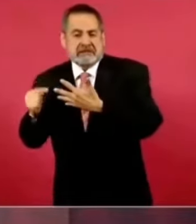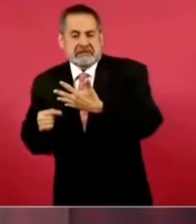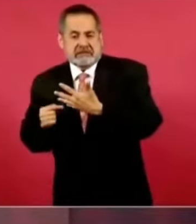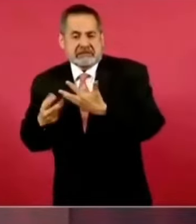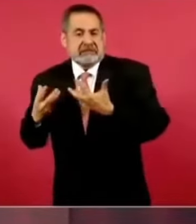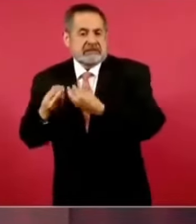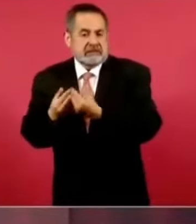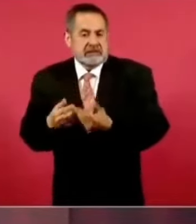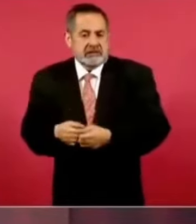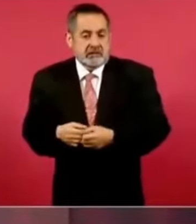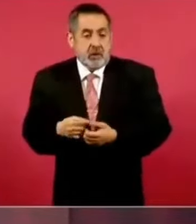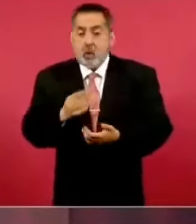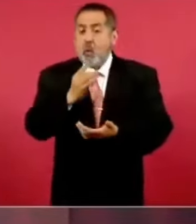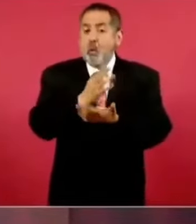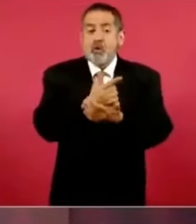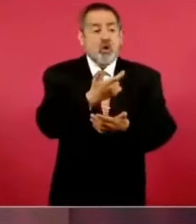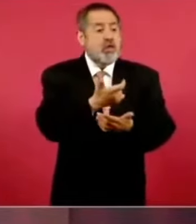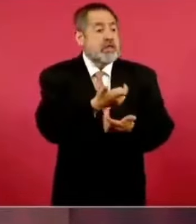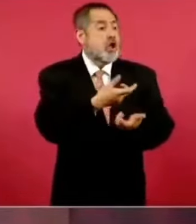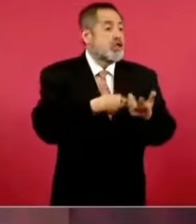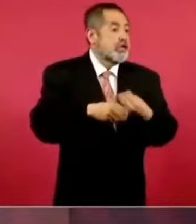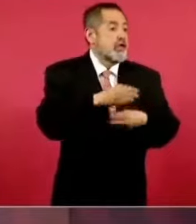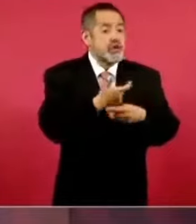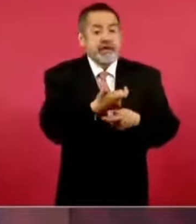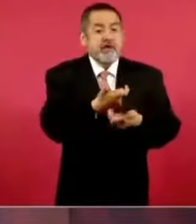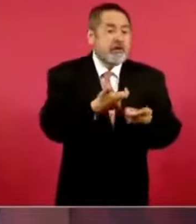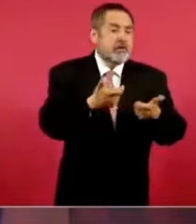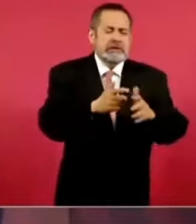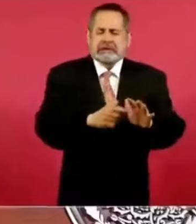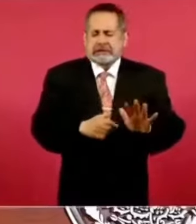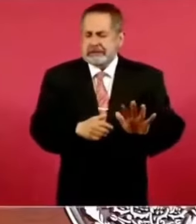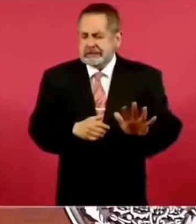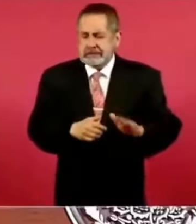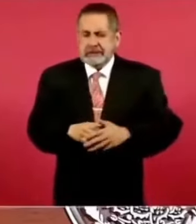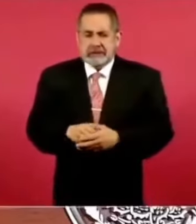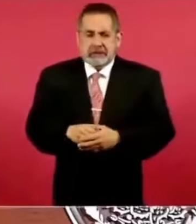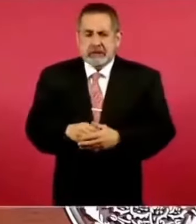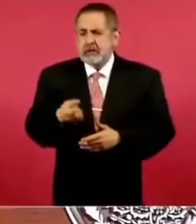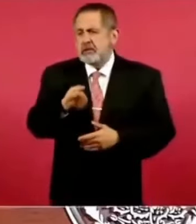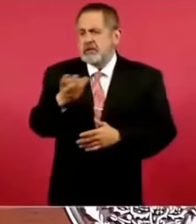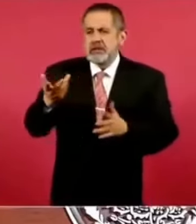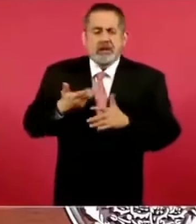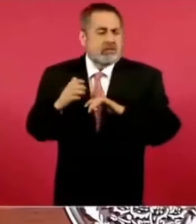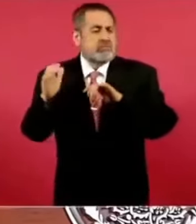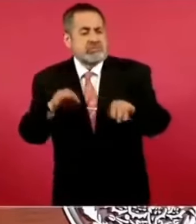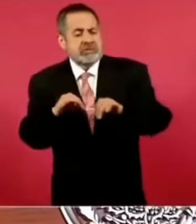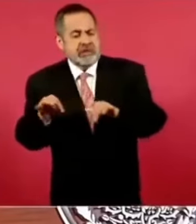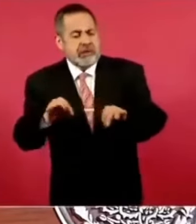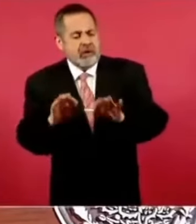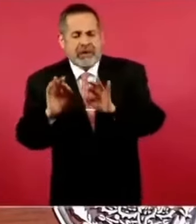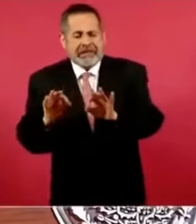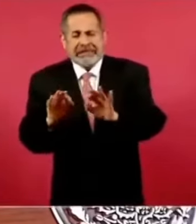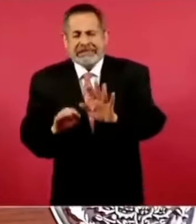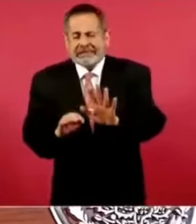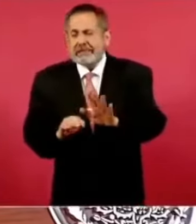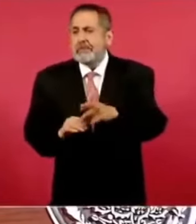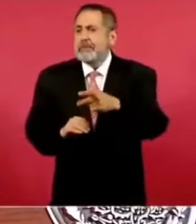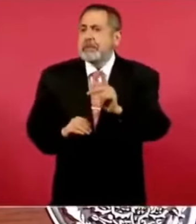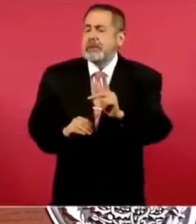que haya crecimiento económico, incluso que haya empleo, que haya bienestar. No,